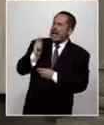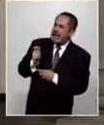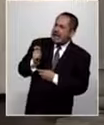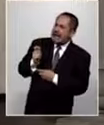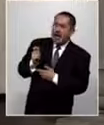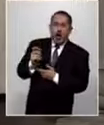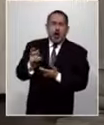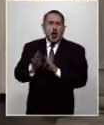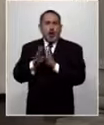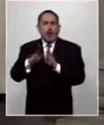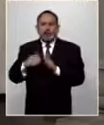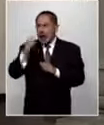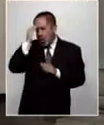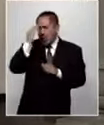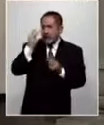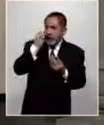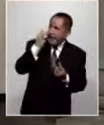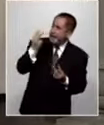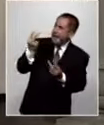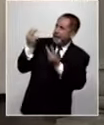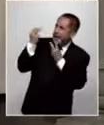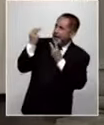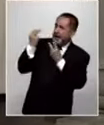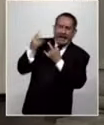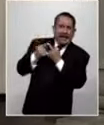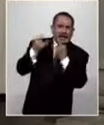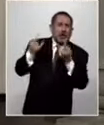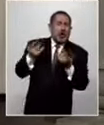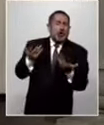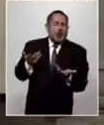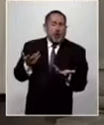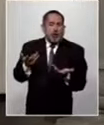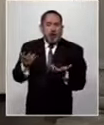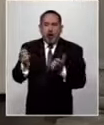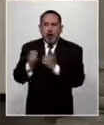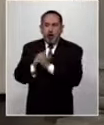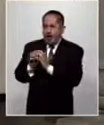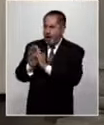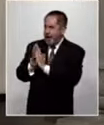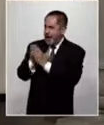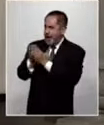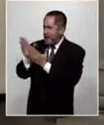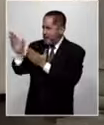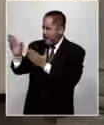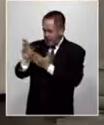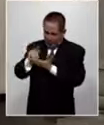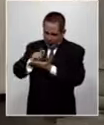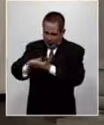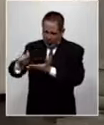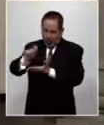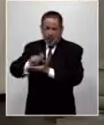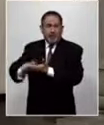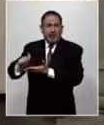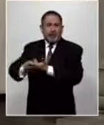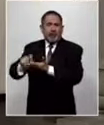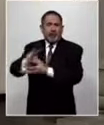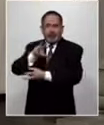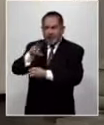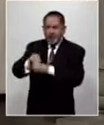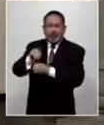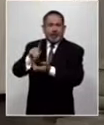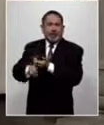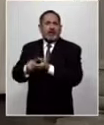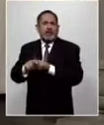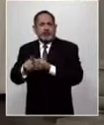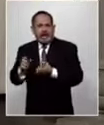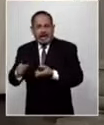al pasado de manera real es a través de sus fuentes, y las fuentes se encuentran en